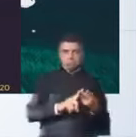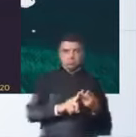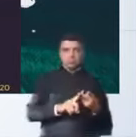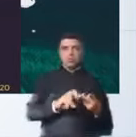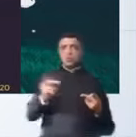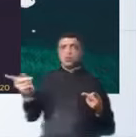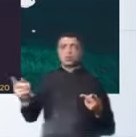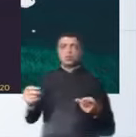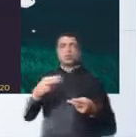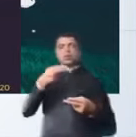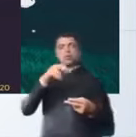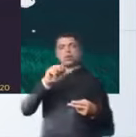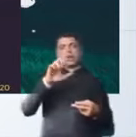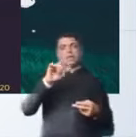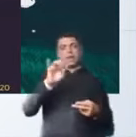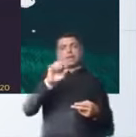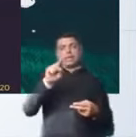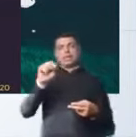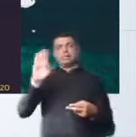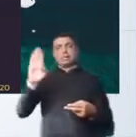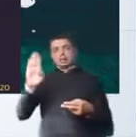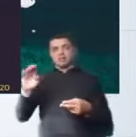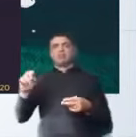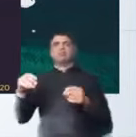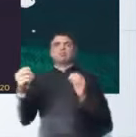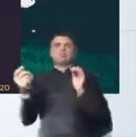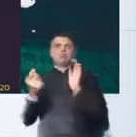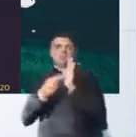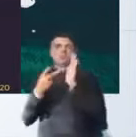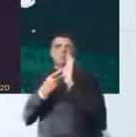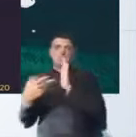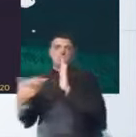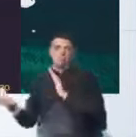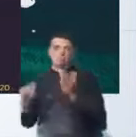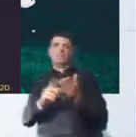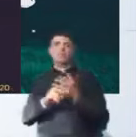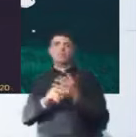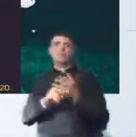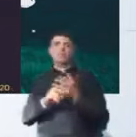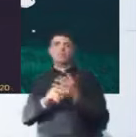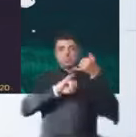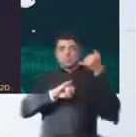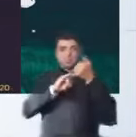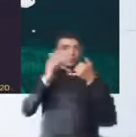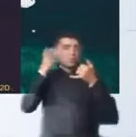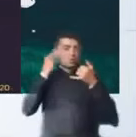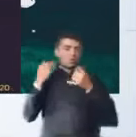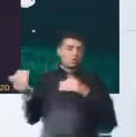el VIH mata a muchísimas personas diarias, la malaria. Entonces